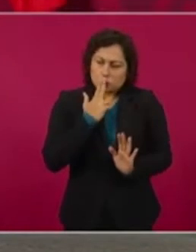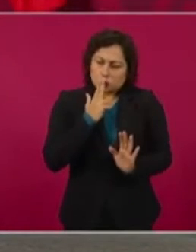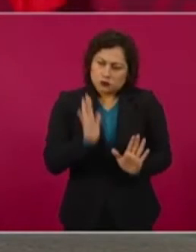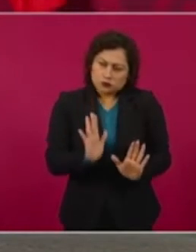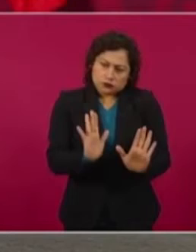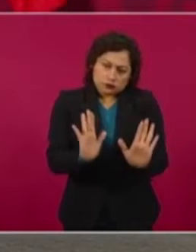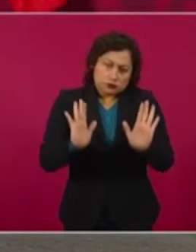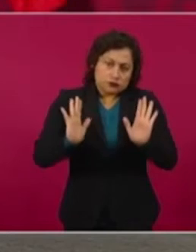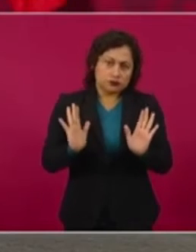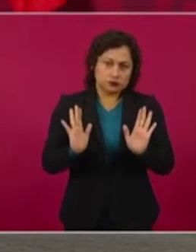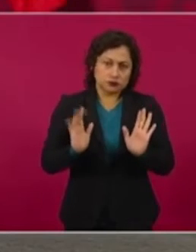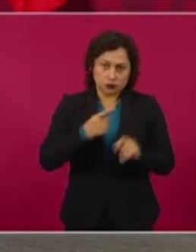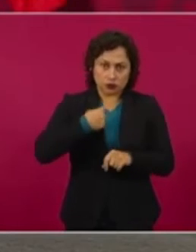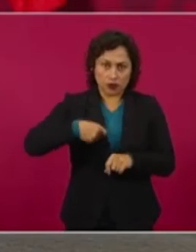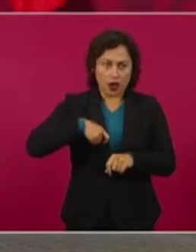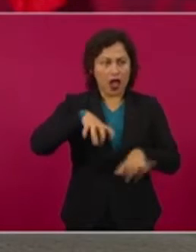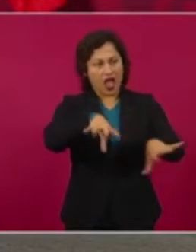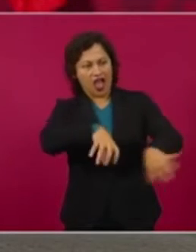arbitraria.